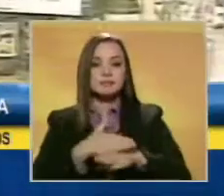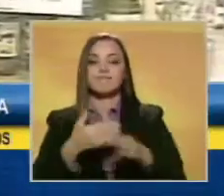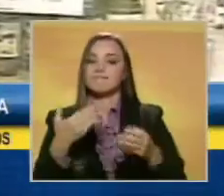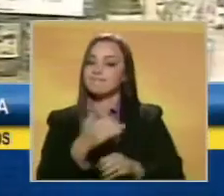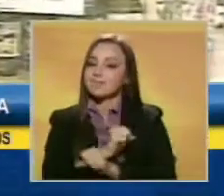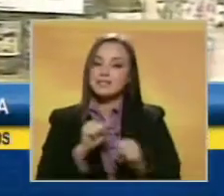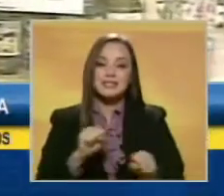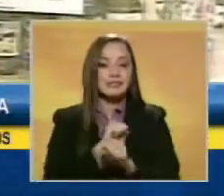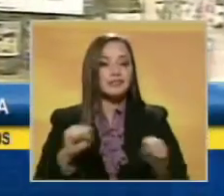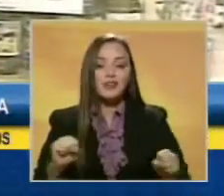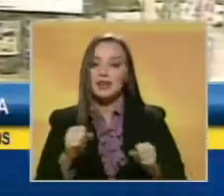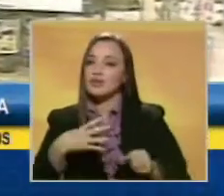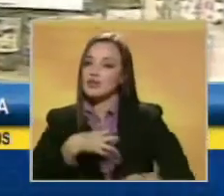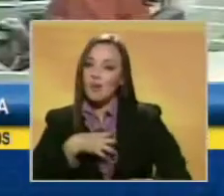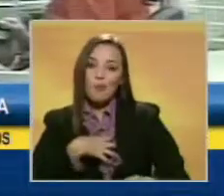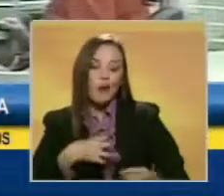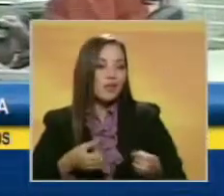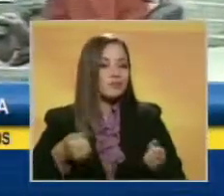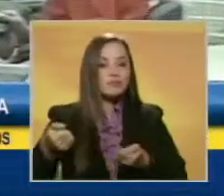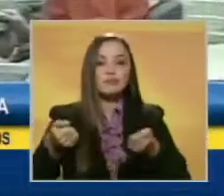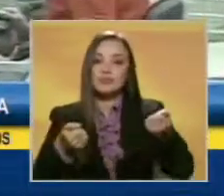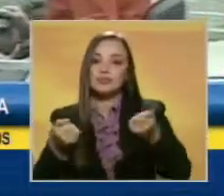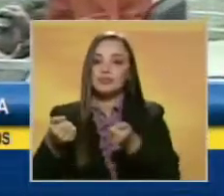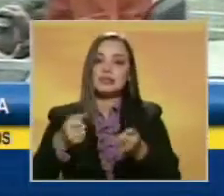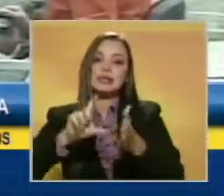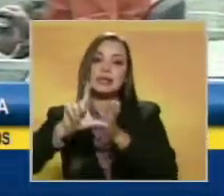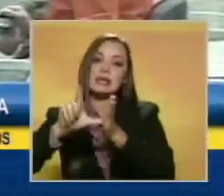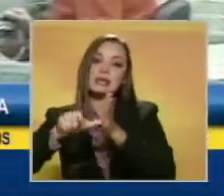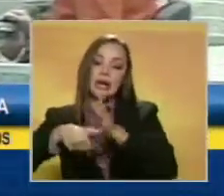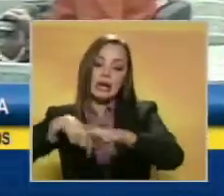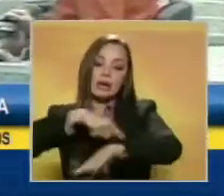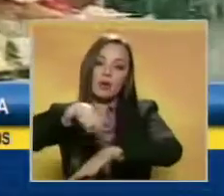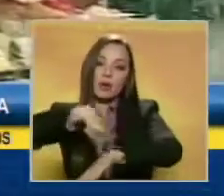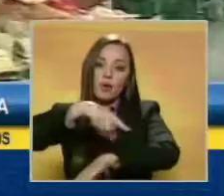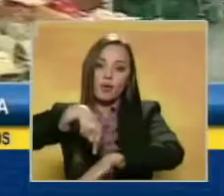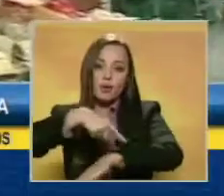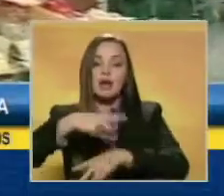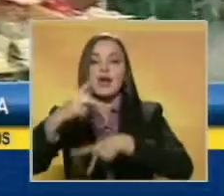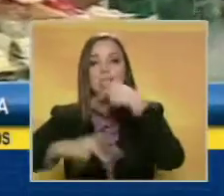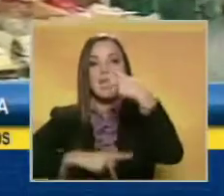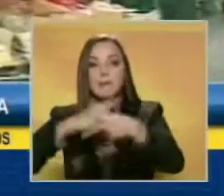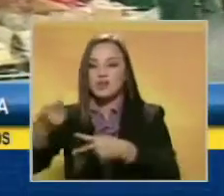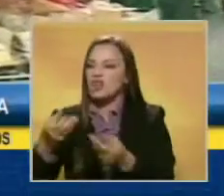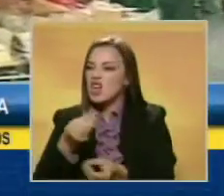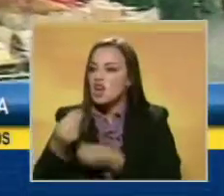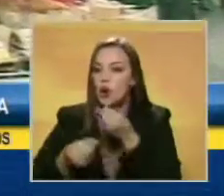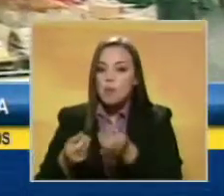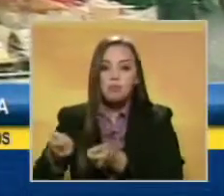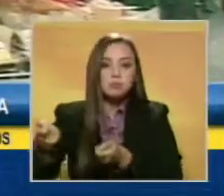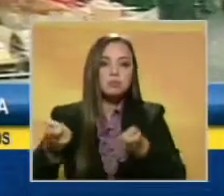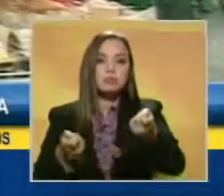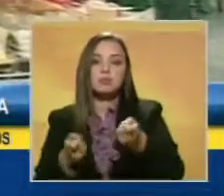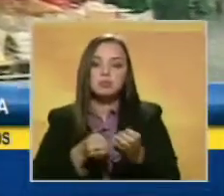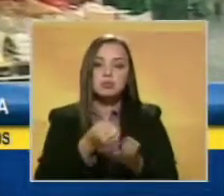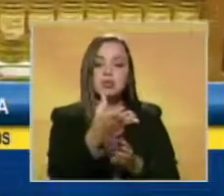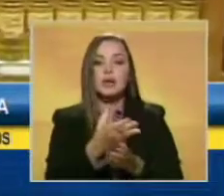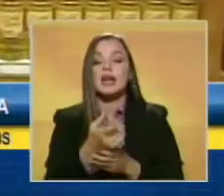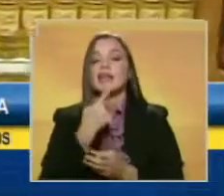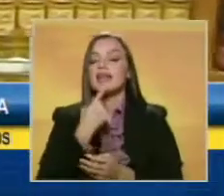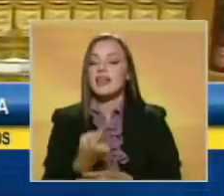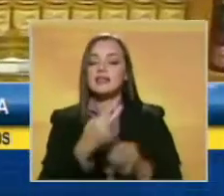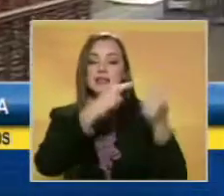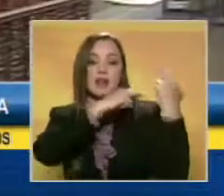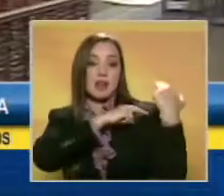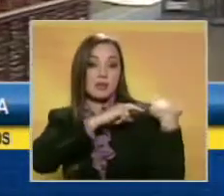ingresar al sistema SICA, las cuales han generado retrasos de varias horas en el procesamiento de las guías de movilización de alimentos exigidas por la